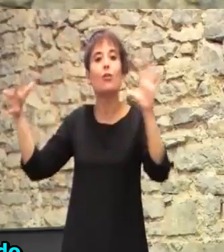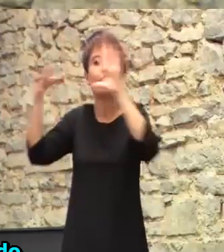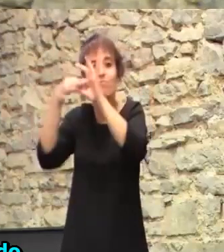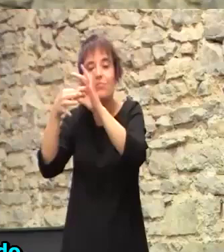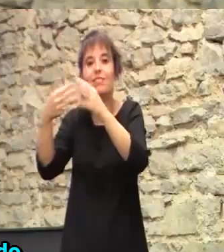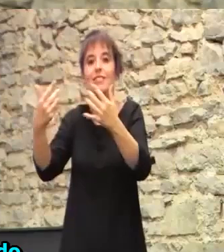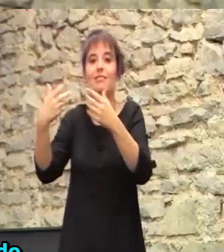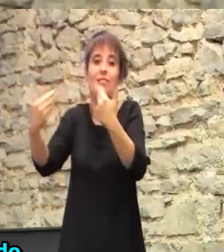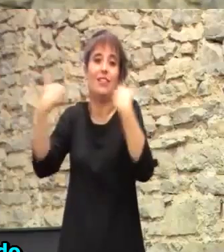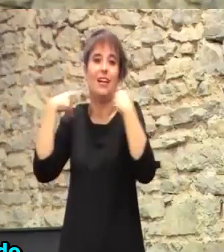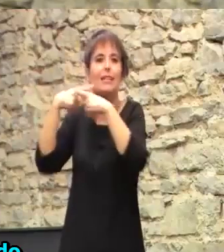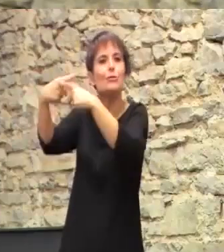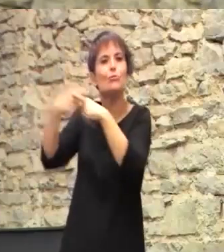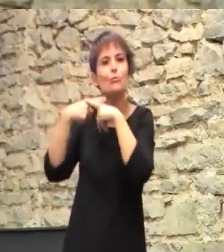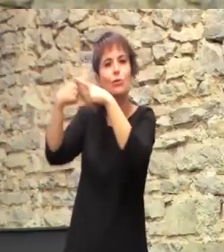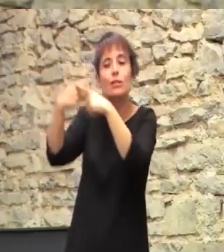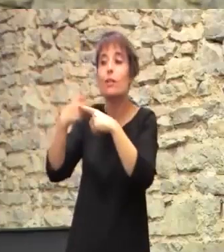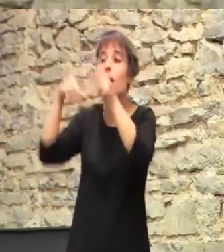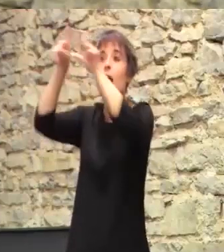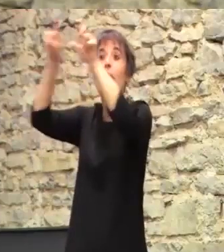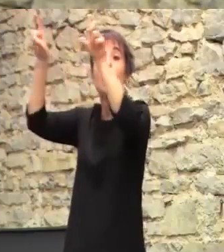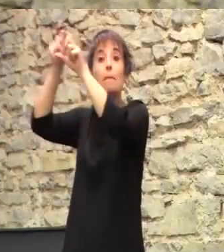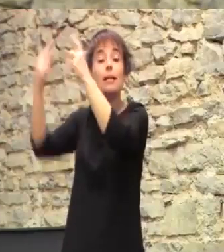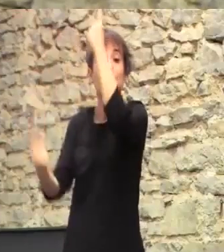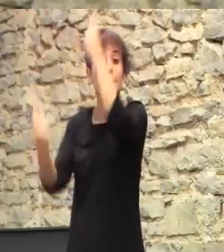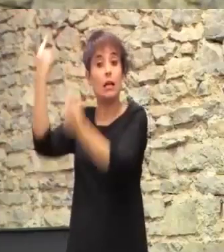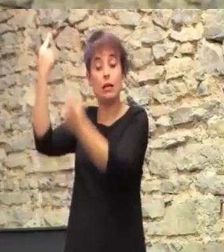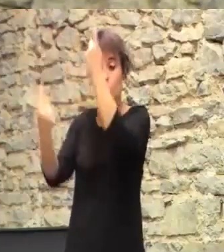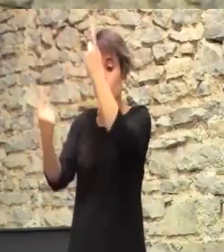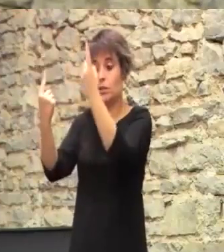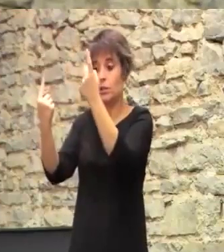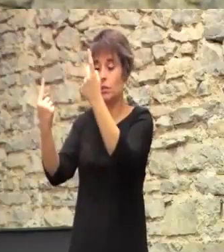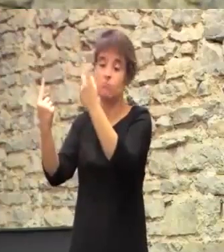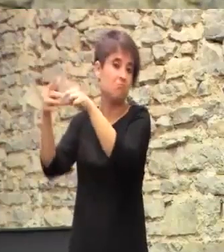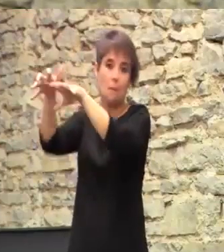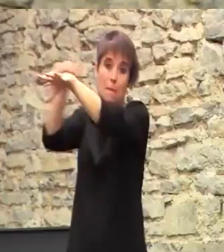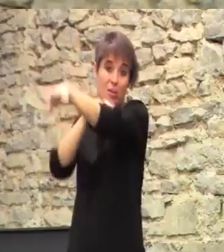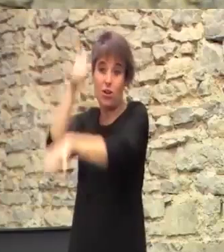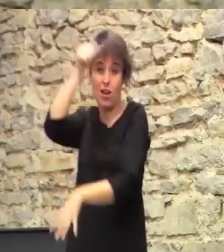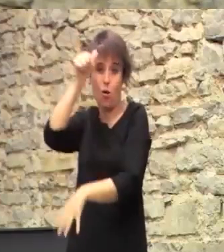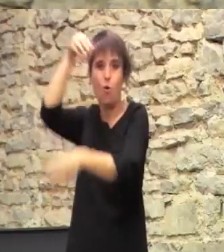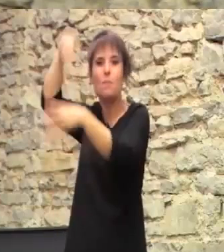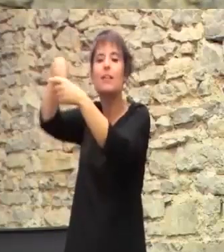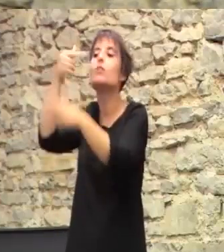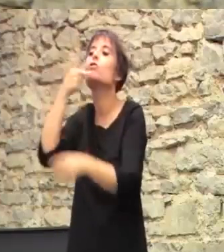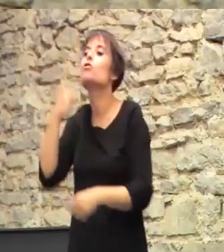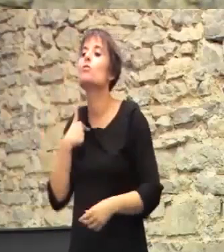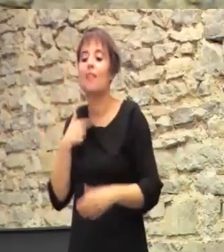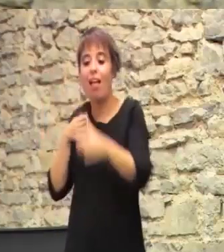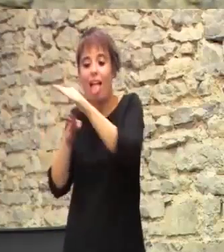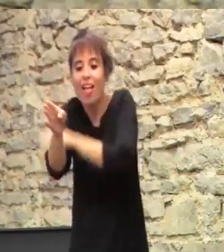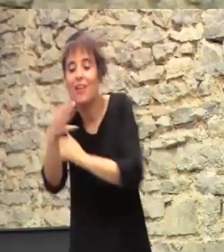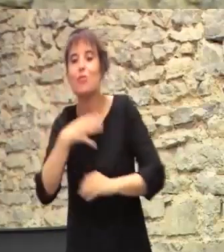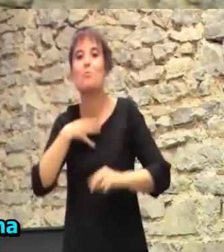corresponsabilidad que se iban tomando y en unas empresas por ejemplo que eran casi todos hombres nos decían no nos dejaban